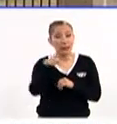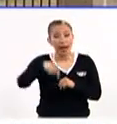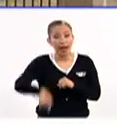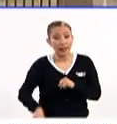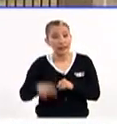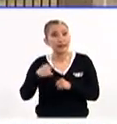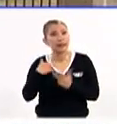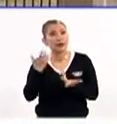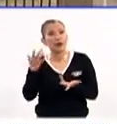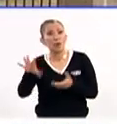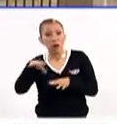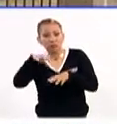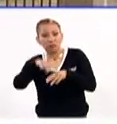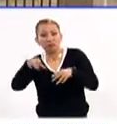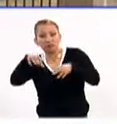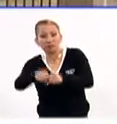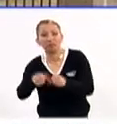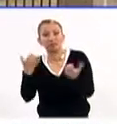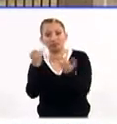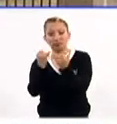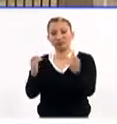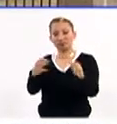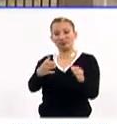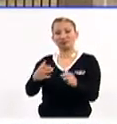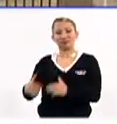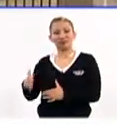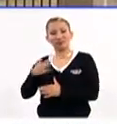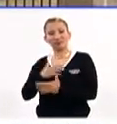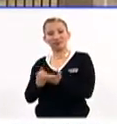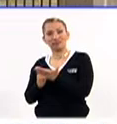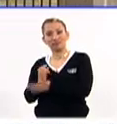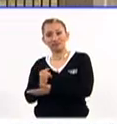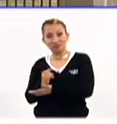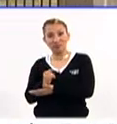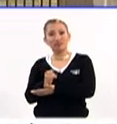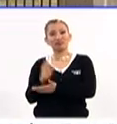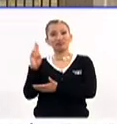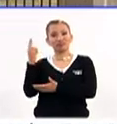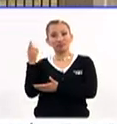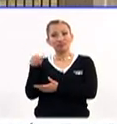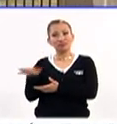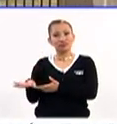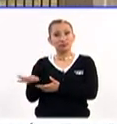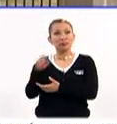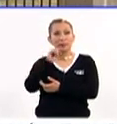aquí conquistamos la autonomía, por ejemplo, aquí se